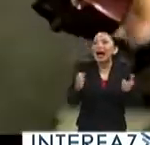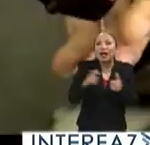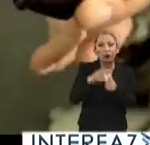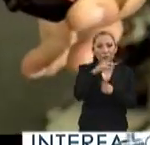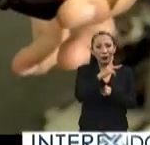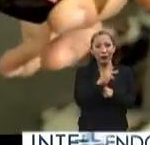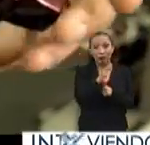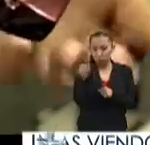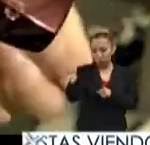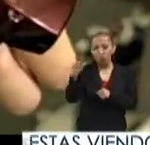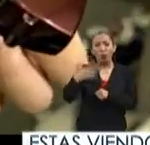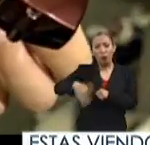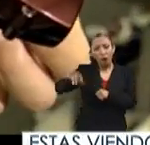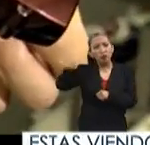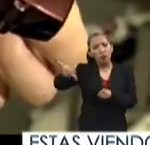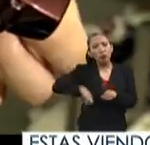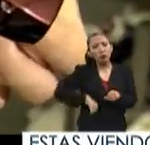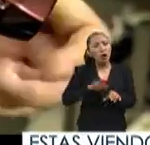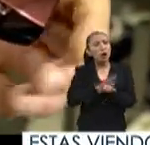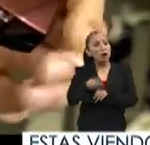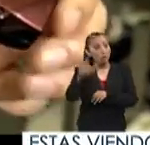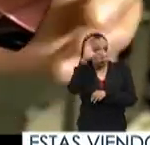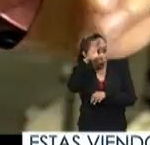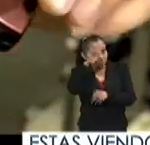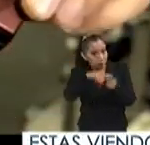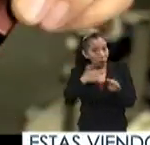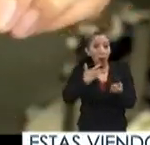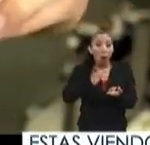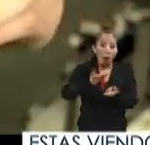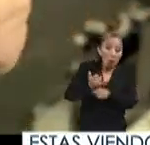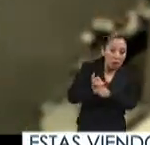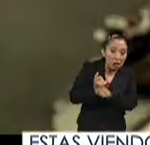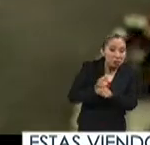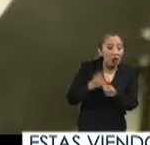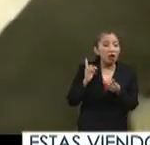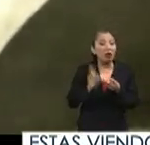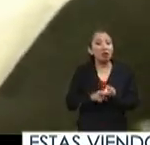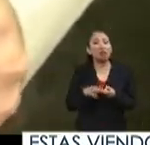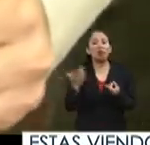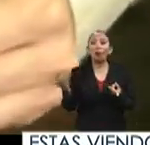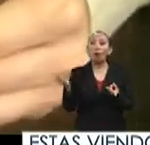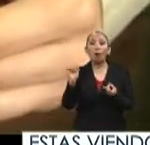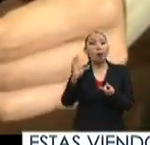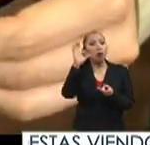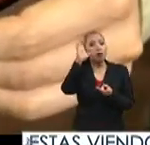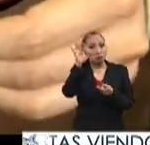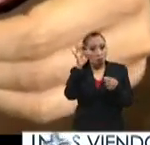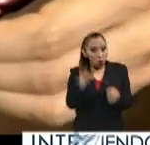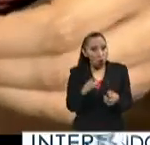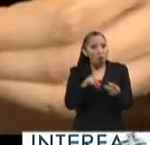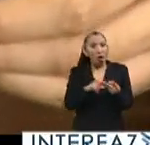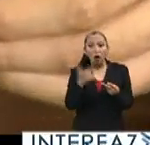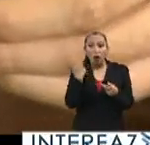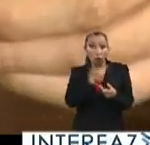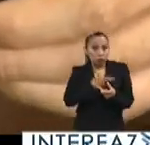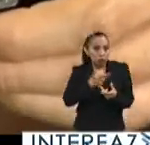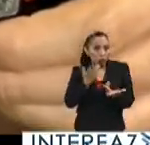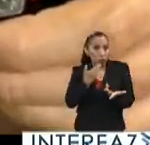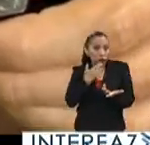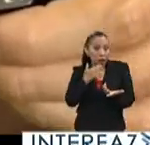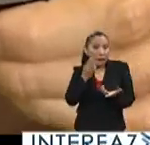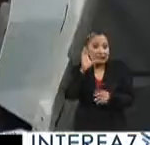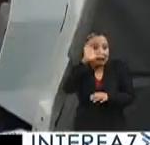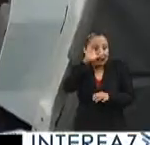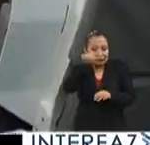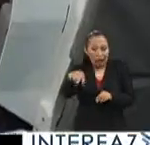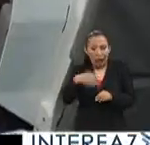como lo que... Buscar la manera de qué es lo que les interesa, si es la ciencia, si les gusta investigar algo, ciencia pura, o si les gusta aplicar la ciencia, que es